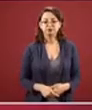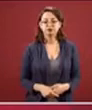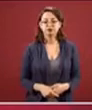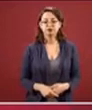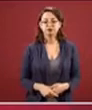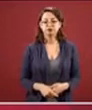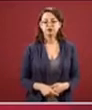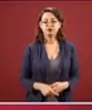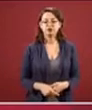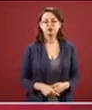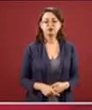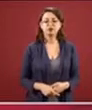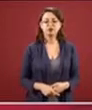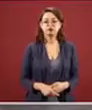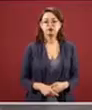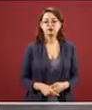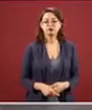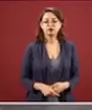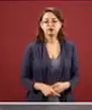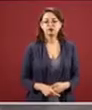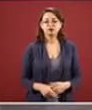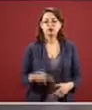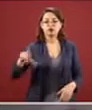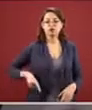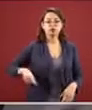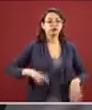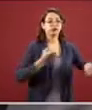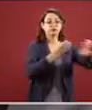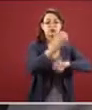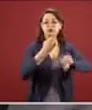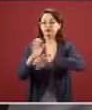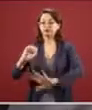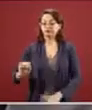de que tengan menos recursos los gobiernos estatales.